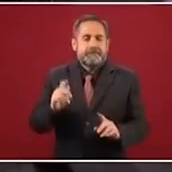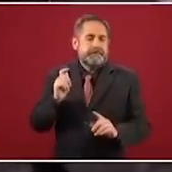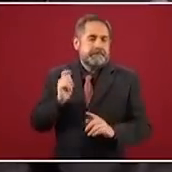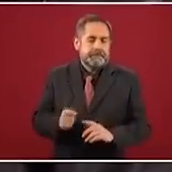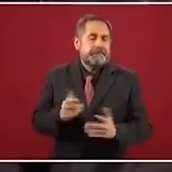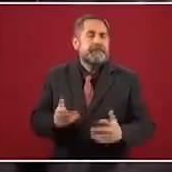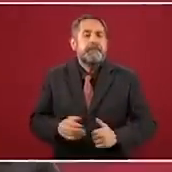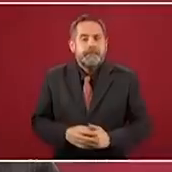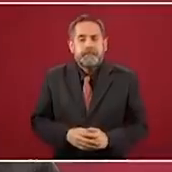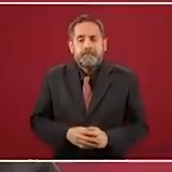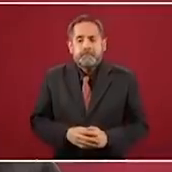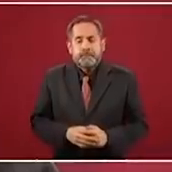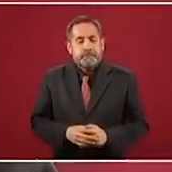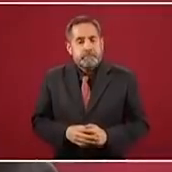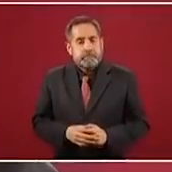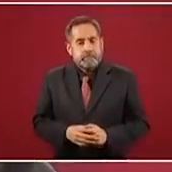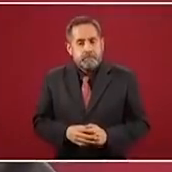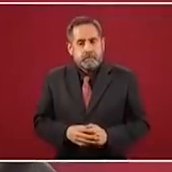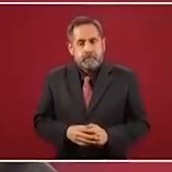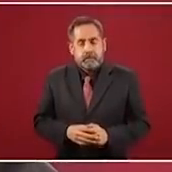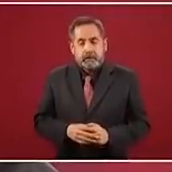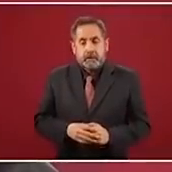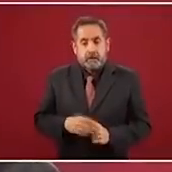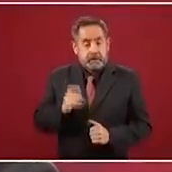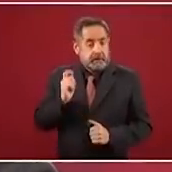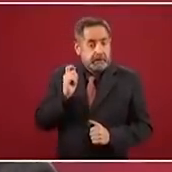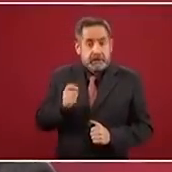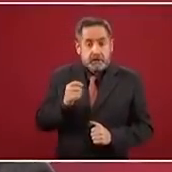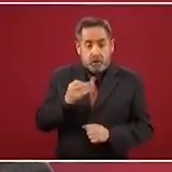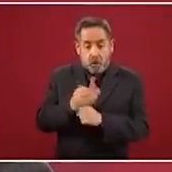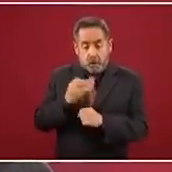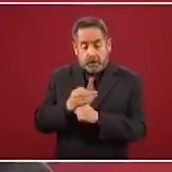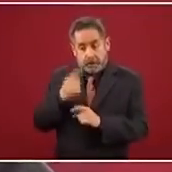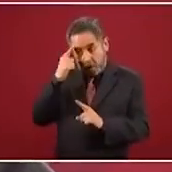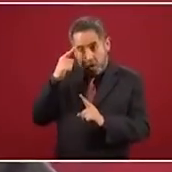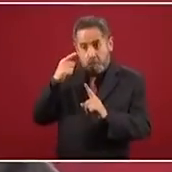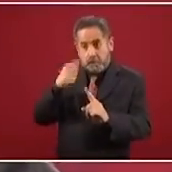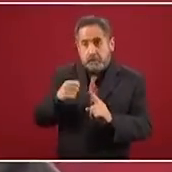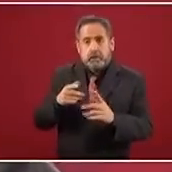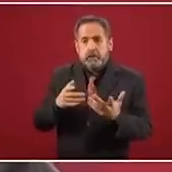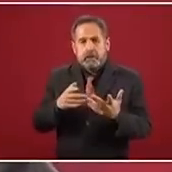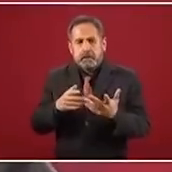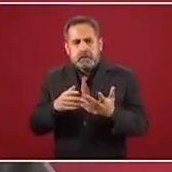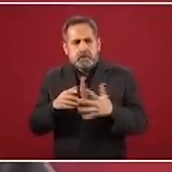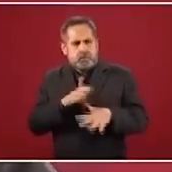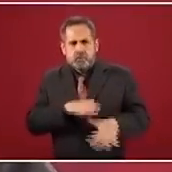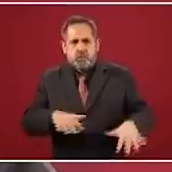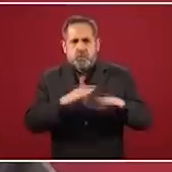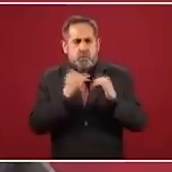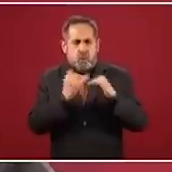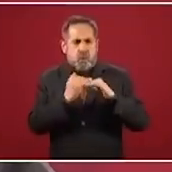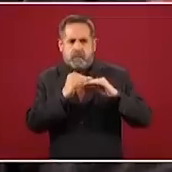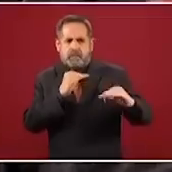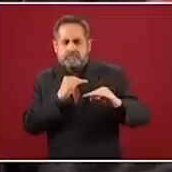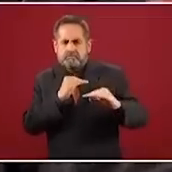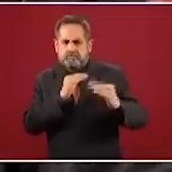que se combate a todos, parejo.